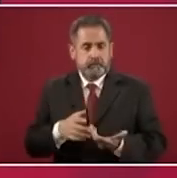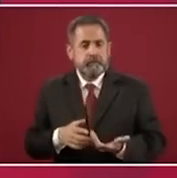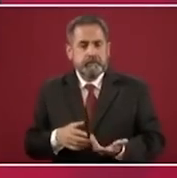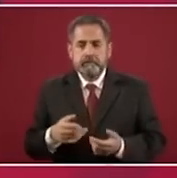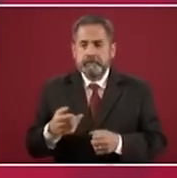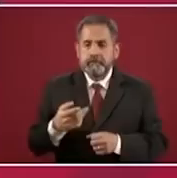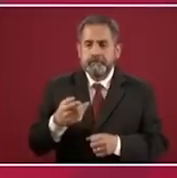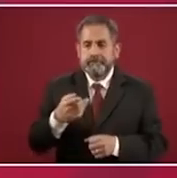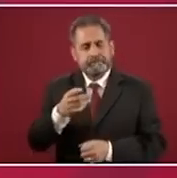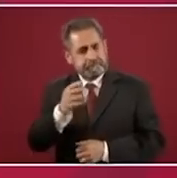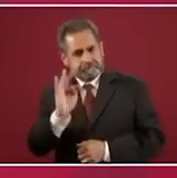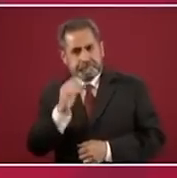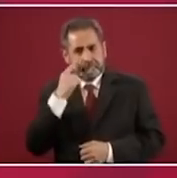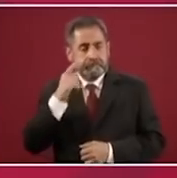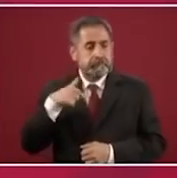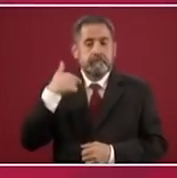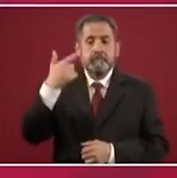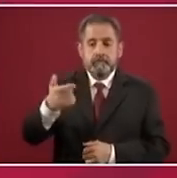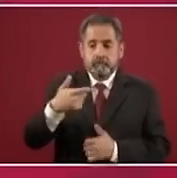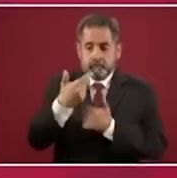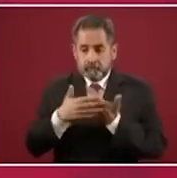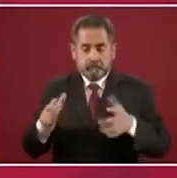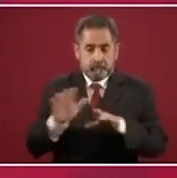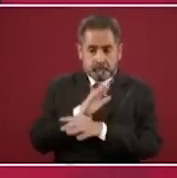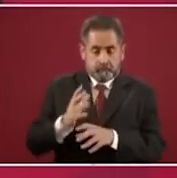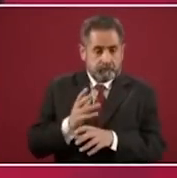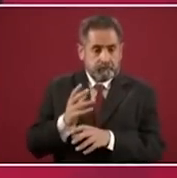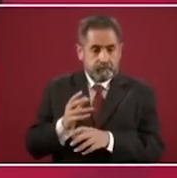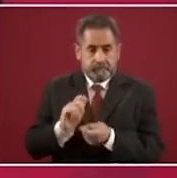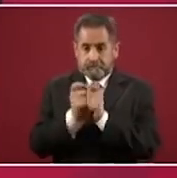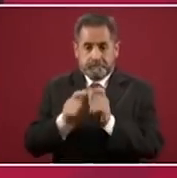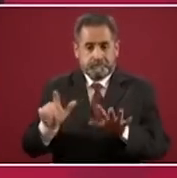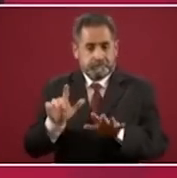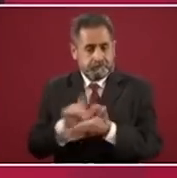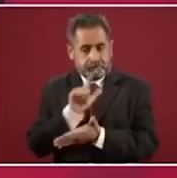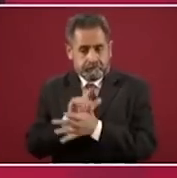si se lleva a cabo una reforma aún